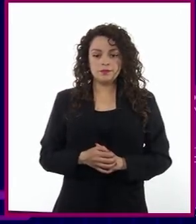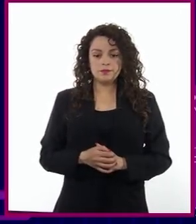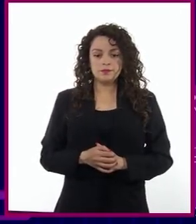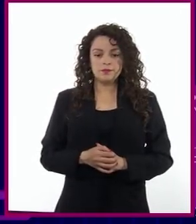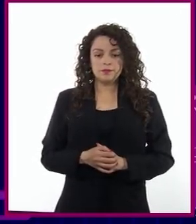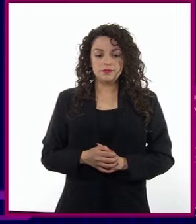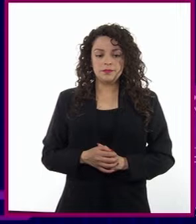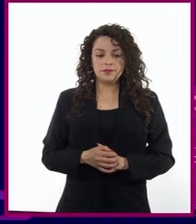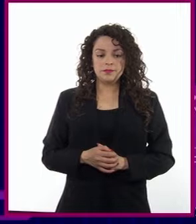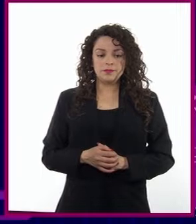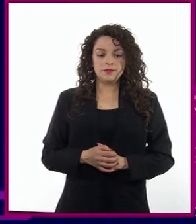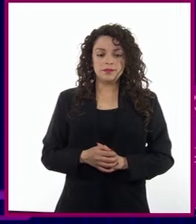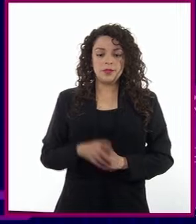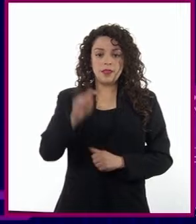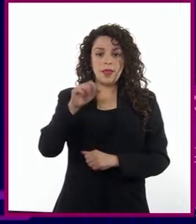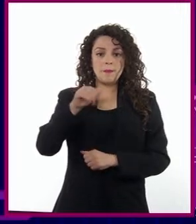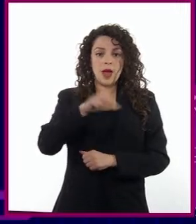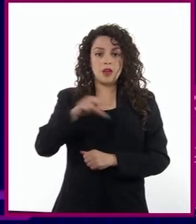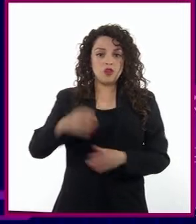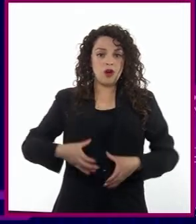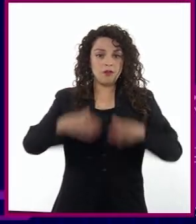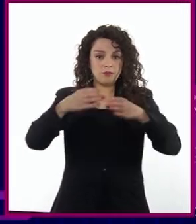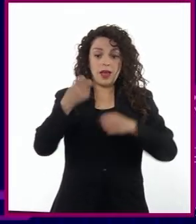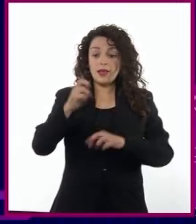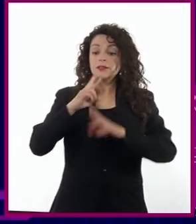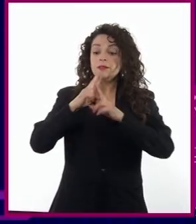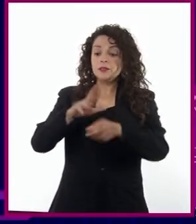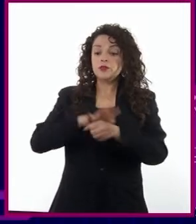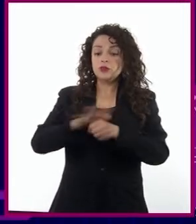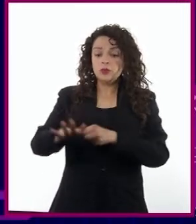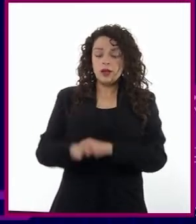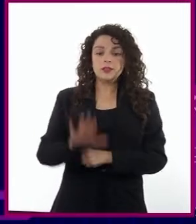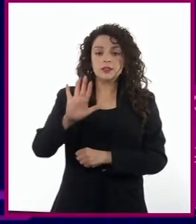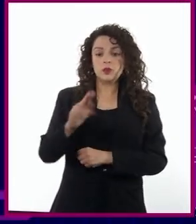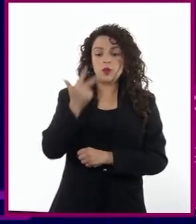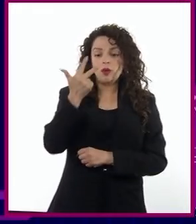cual es de 12 metros, dándonos como resultado